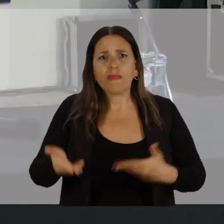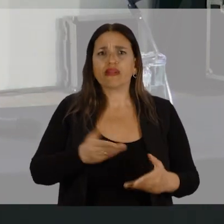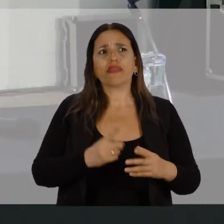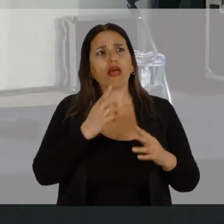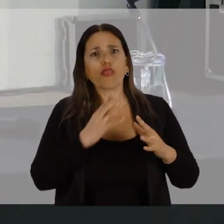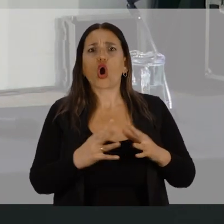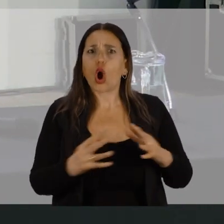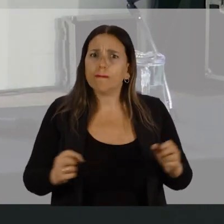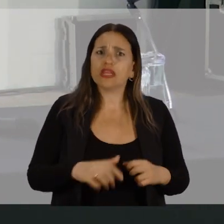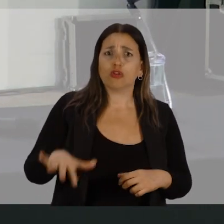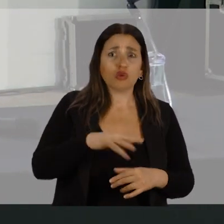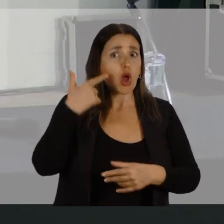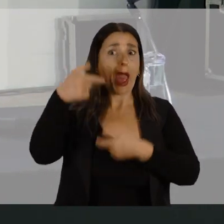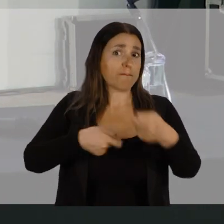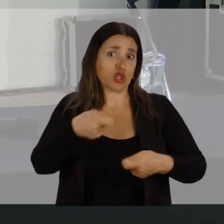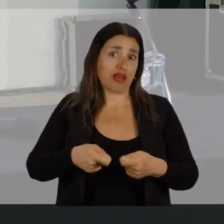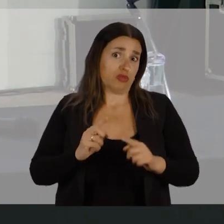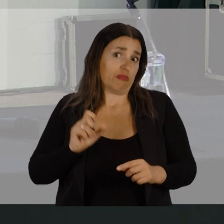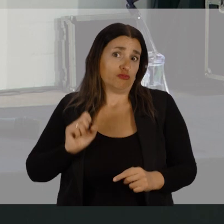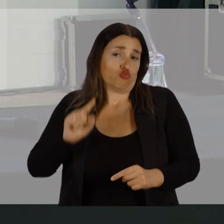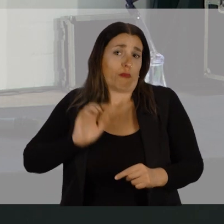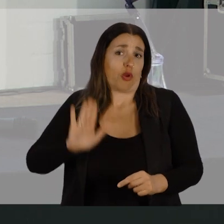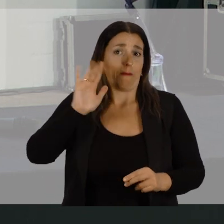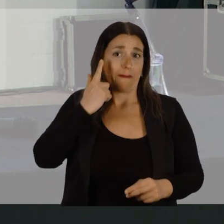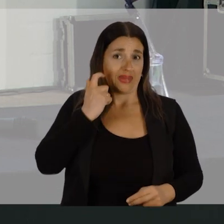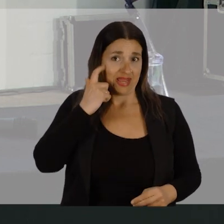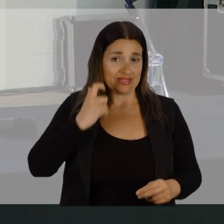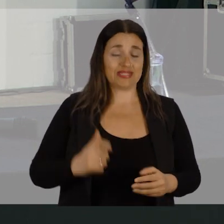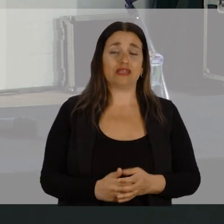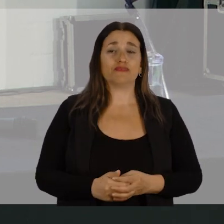entendiendo, interactuando y aportando desde nuestro punto de vista,